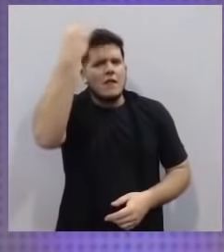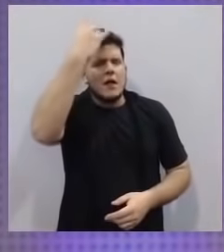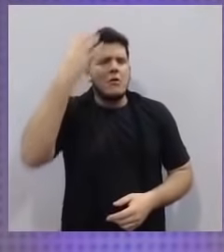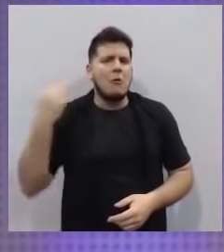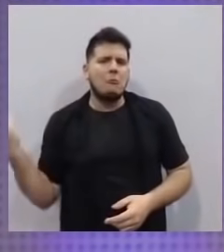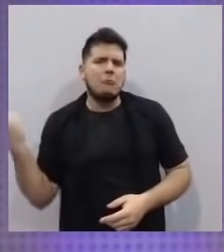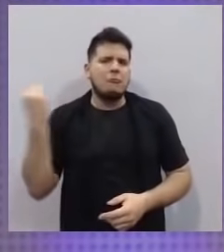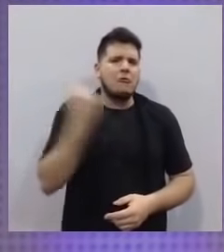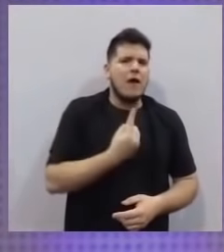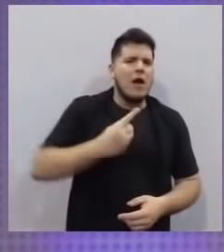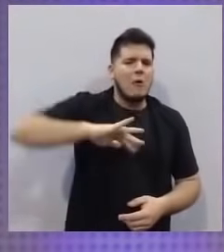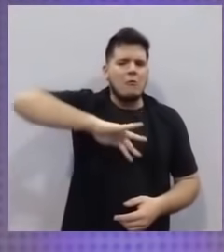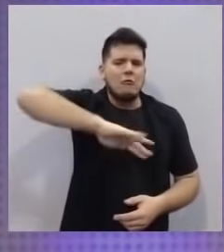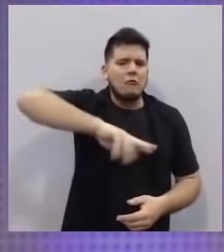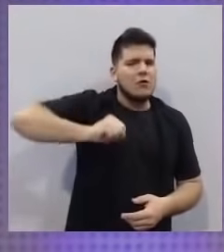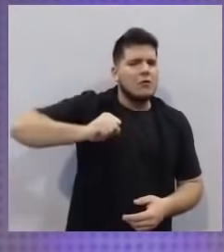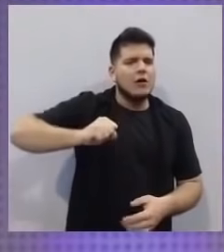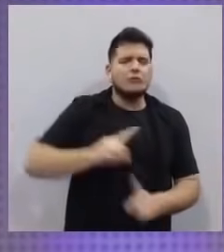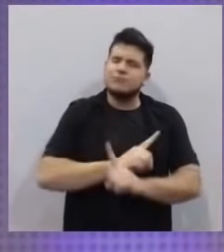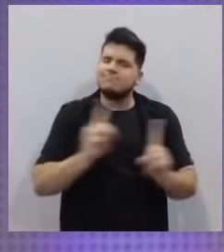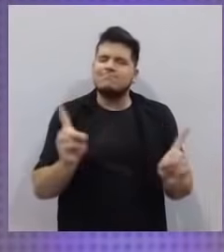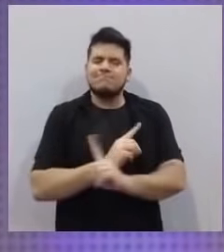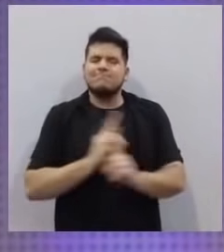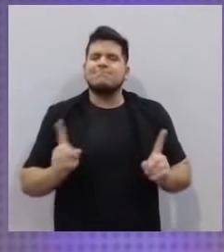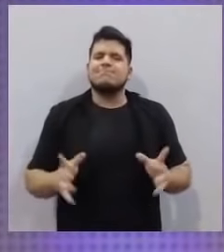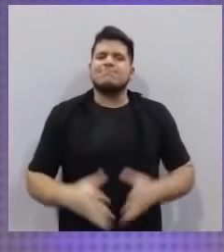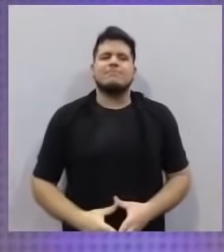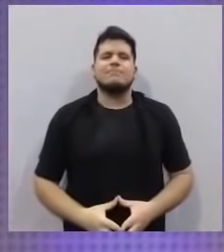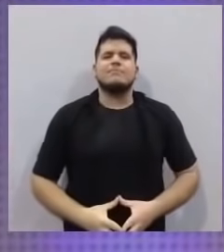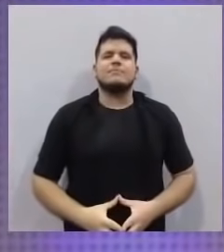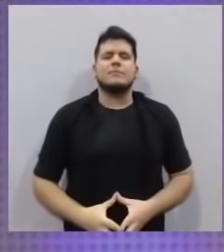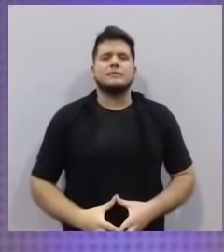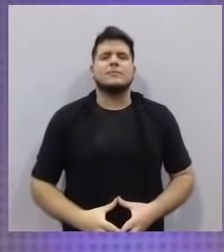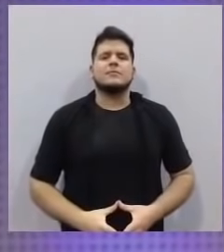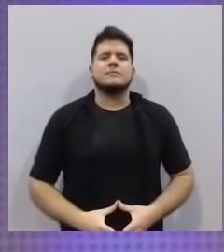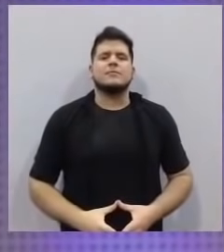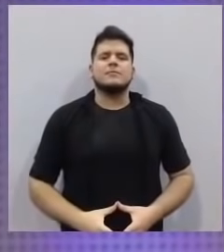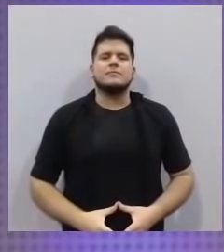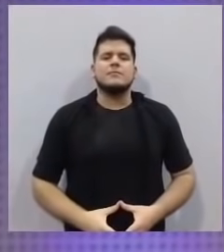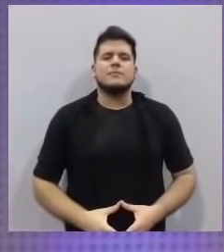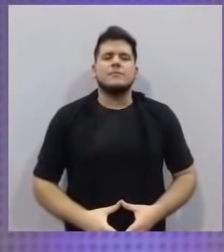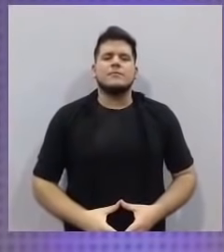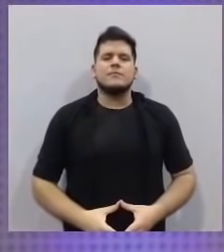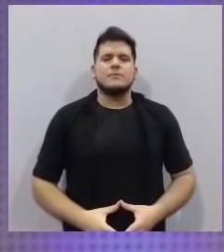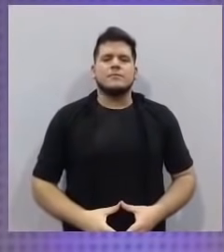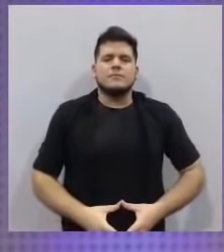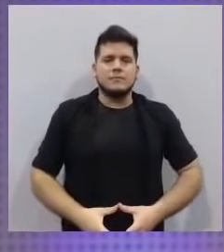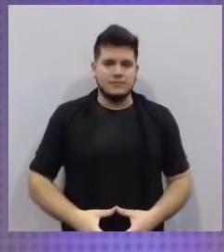ese rey qué dios con la obra de cristo en la cruz